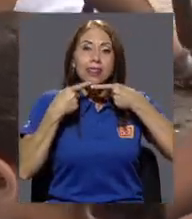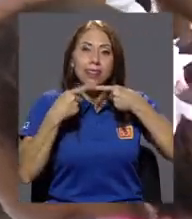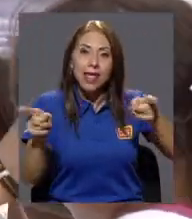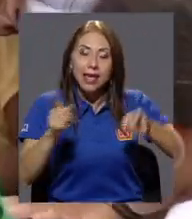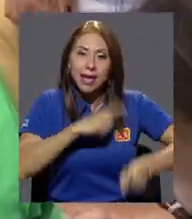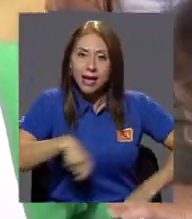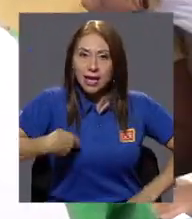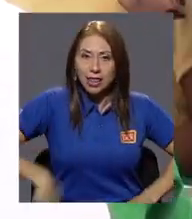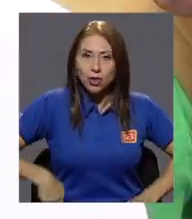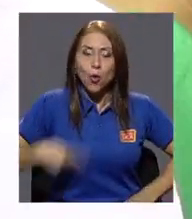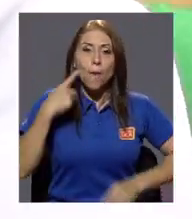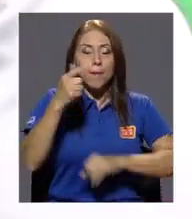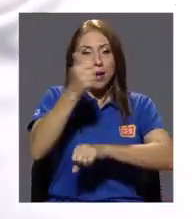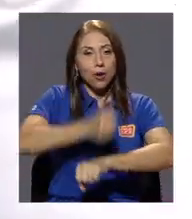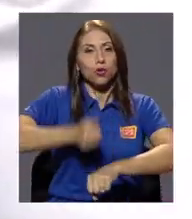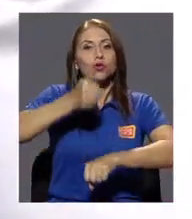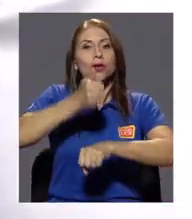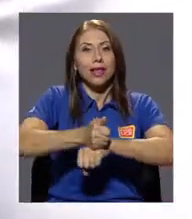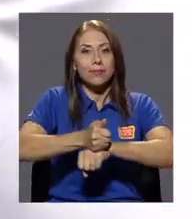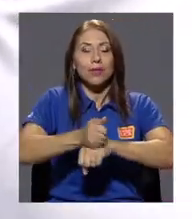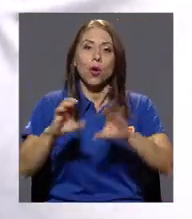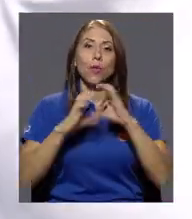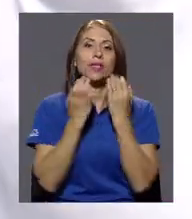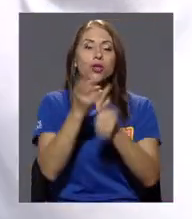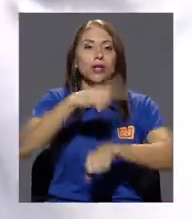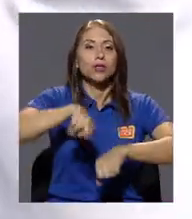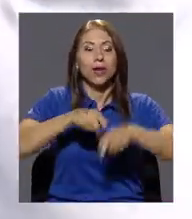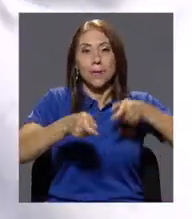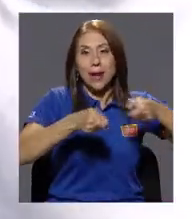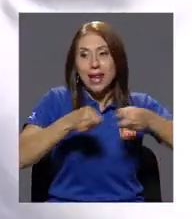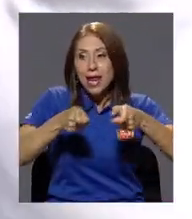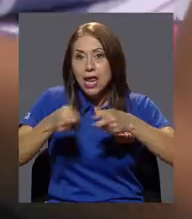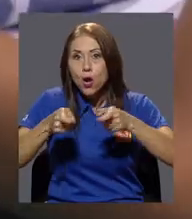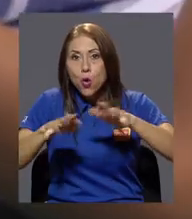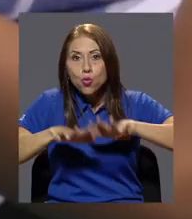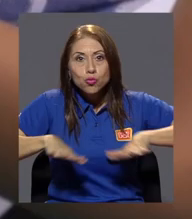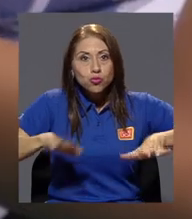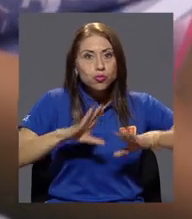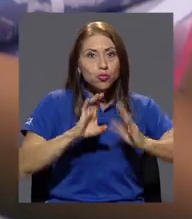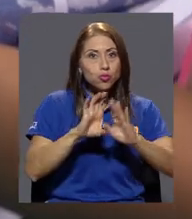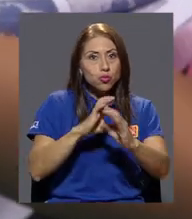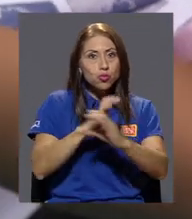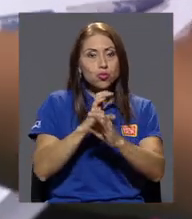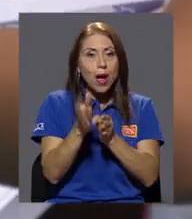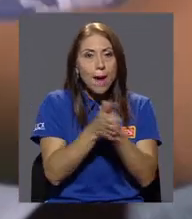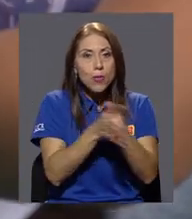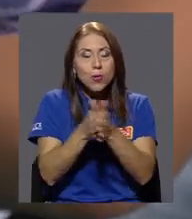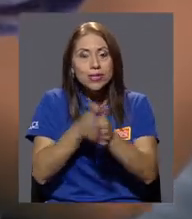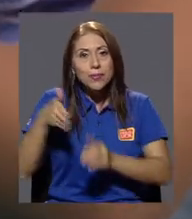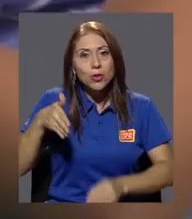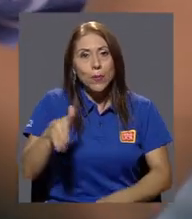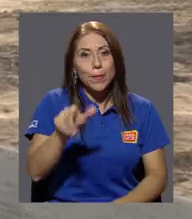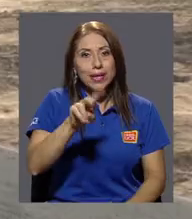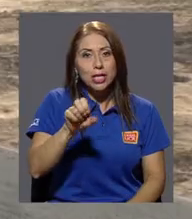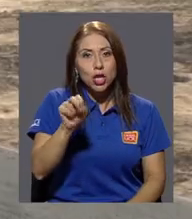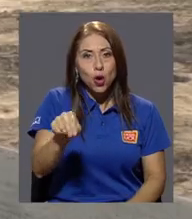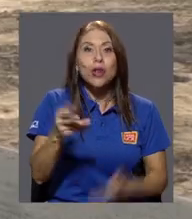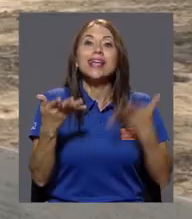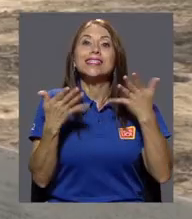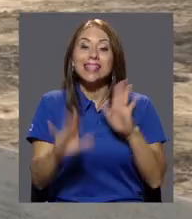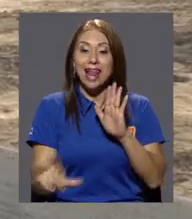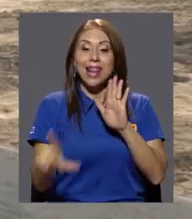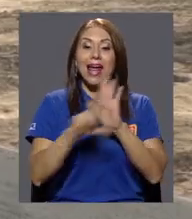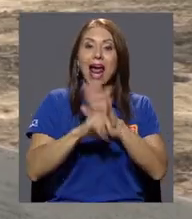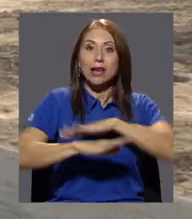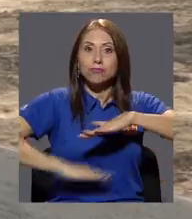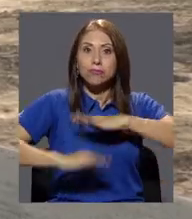consolidar la Comisión Nacional de Manejo, Control y Aprovechamiento del Pez León. Ahora estamos ya fundamentados en la parte legal